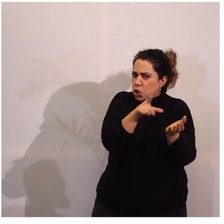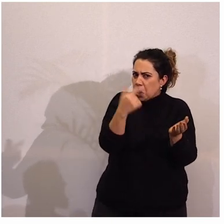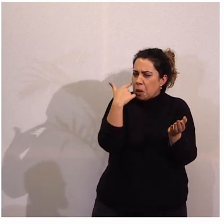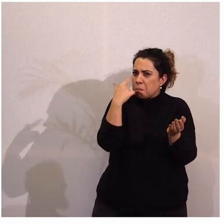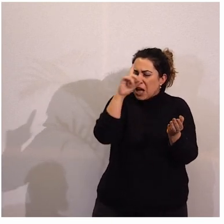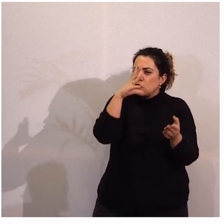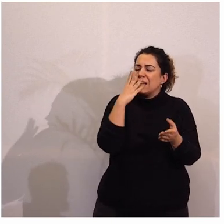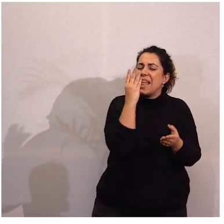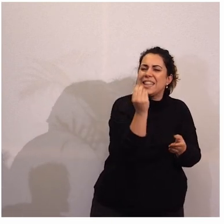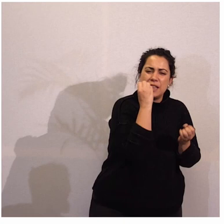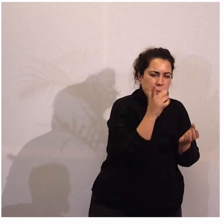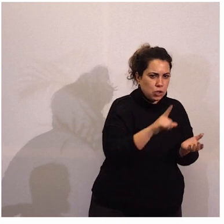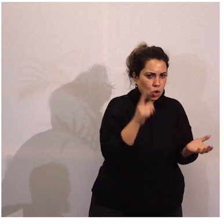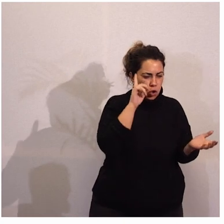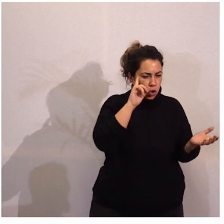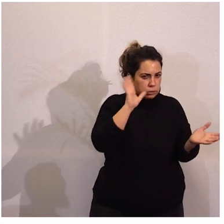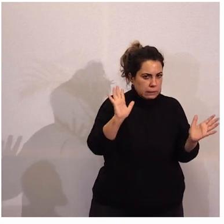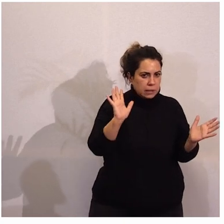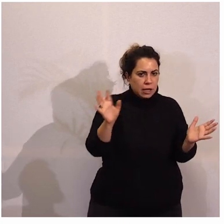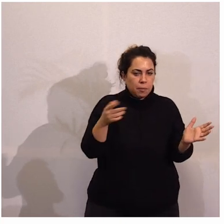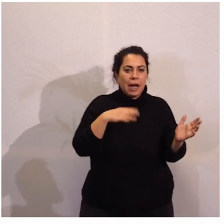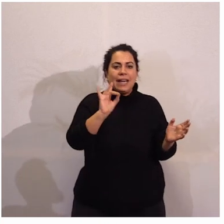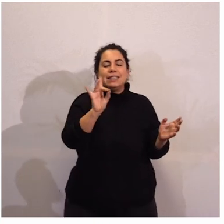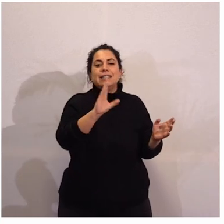quiero decir. Sí, es que,